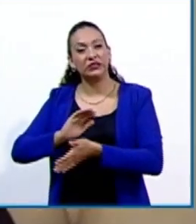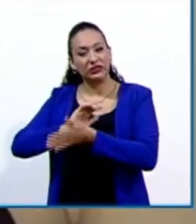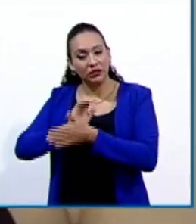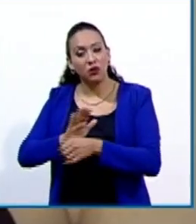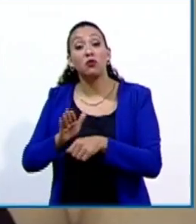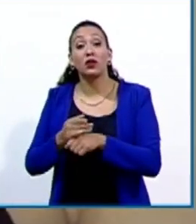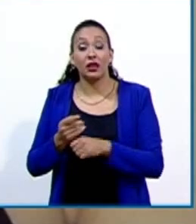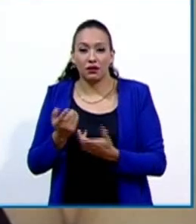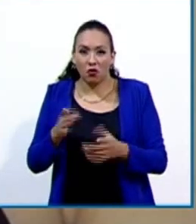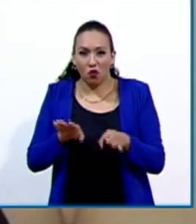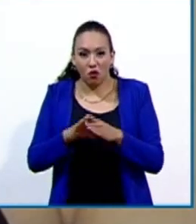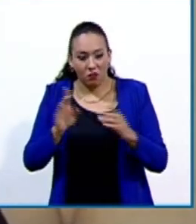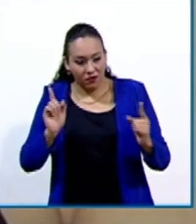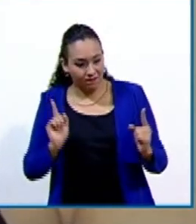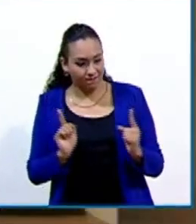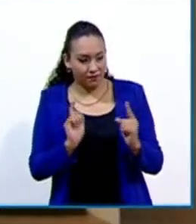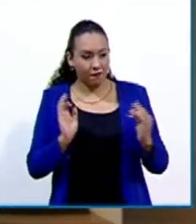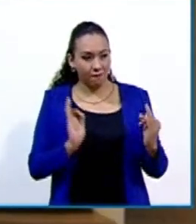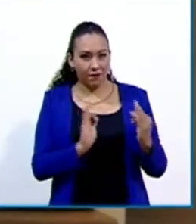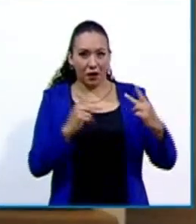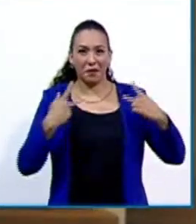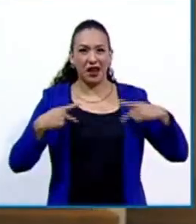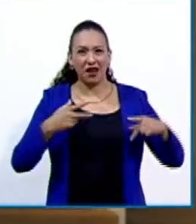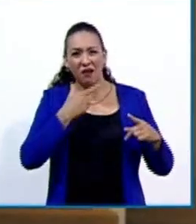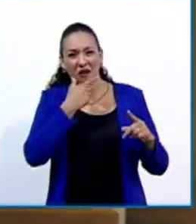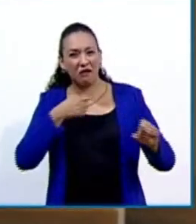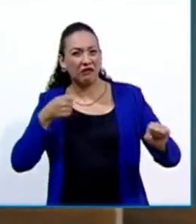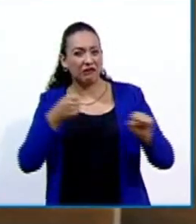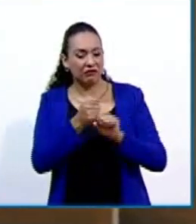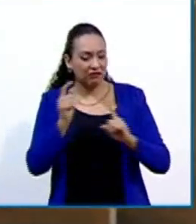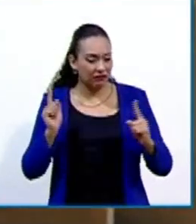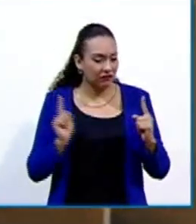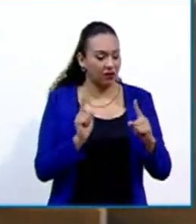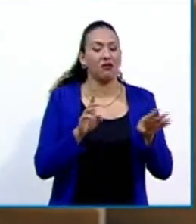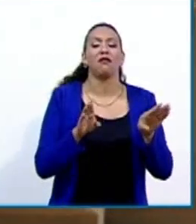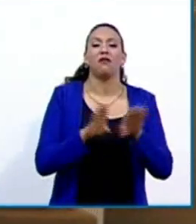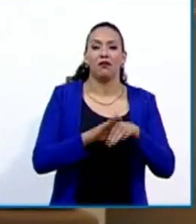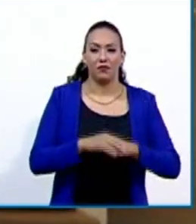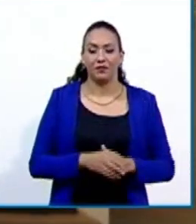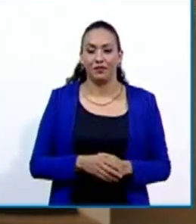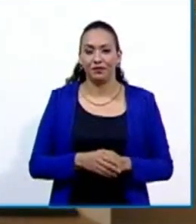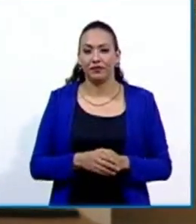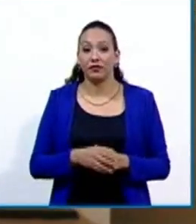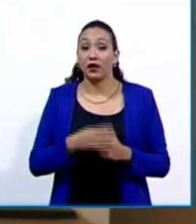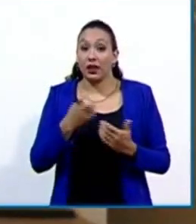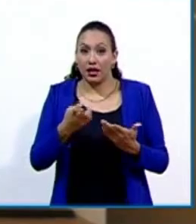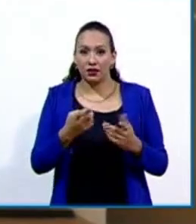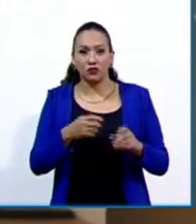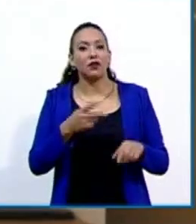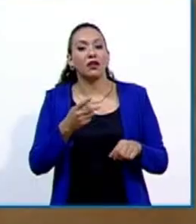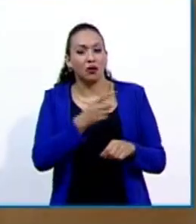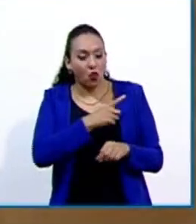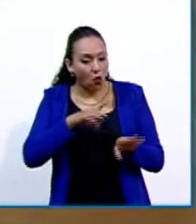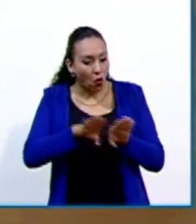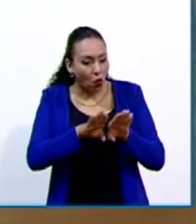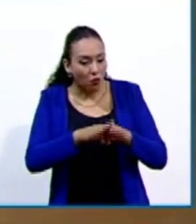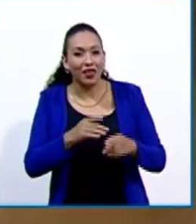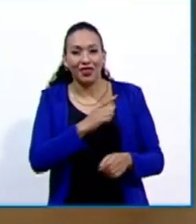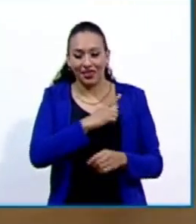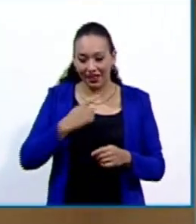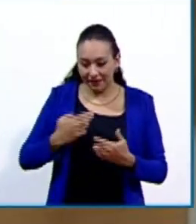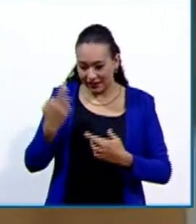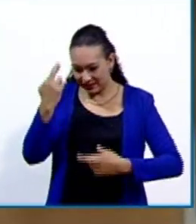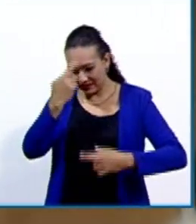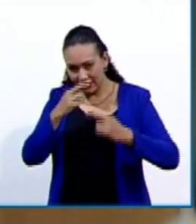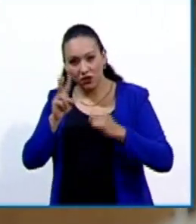o posible agresor, obstaculizando la posibilidad de obtener una eventual sanción del agresor y reparación del daño, pues además